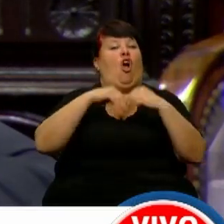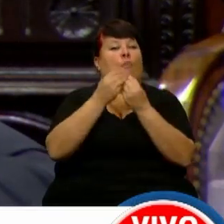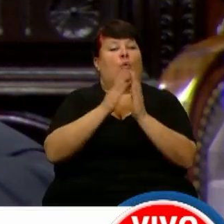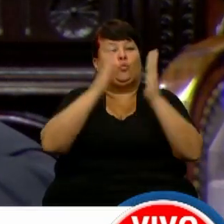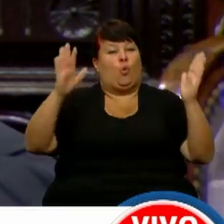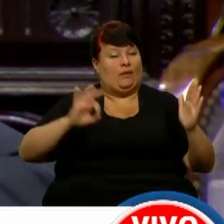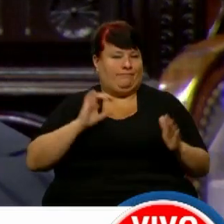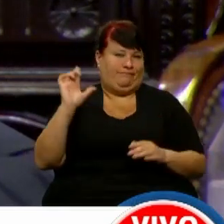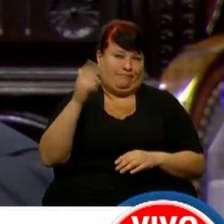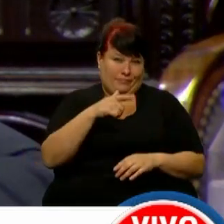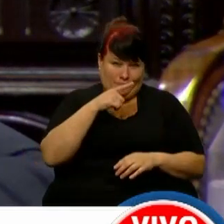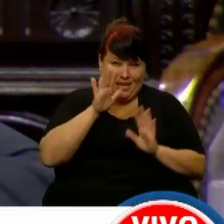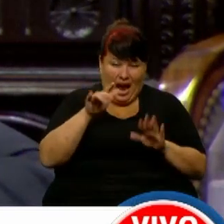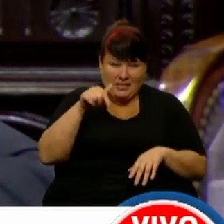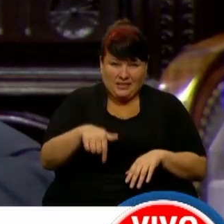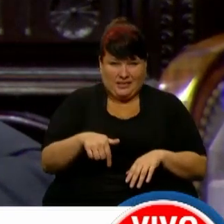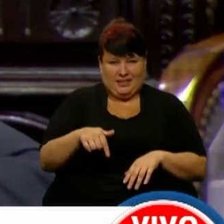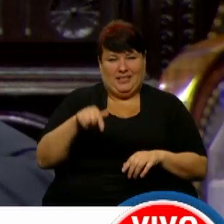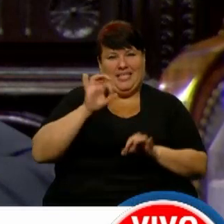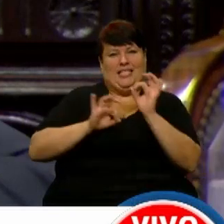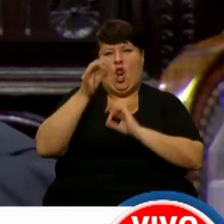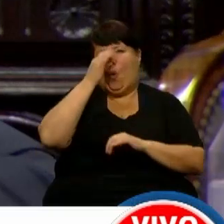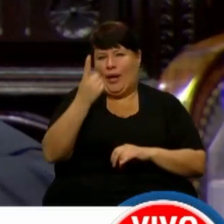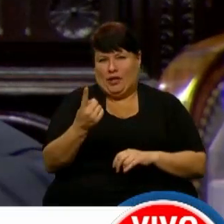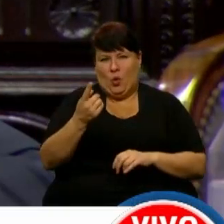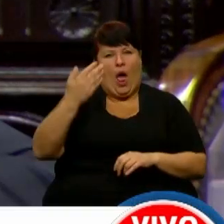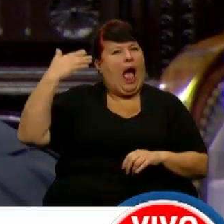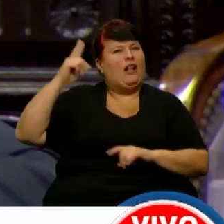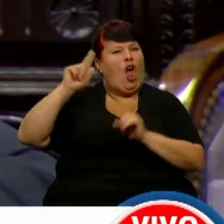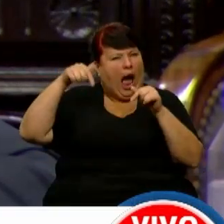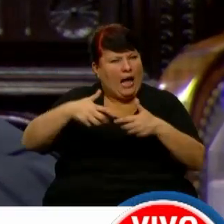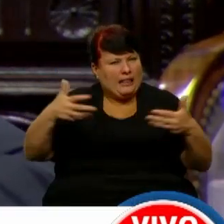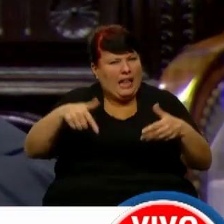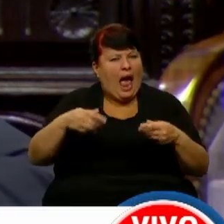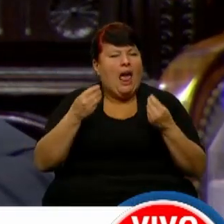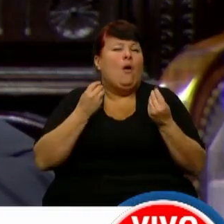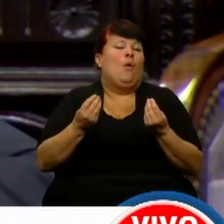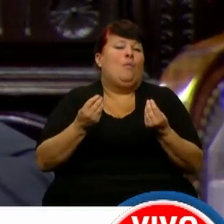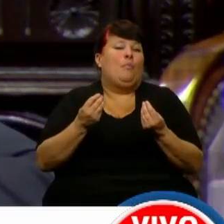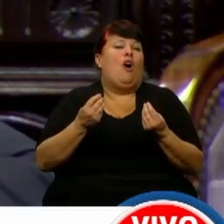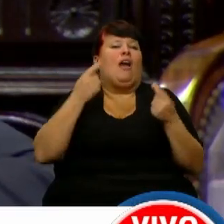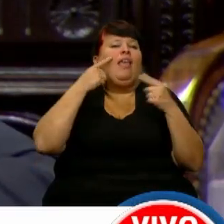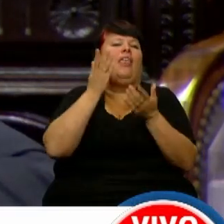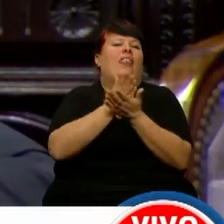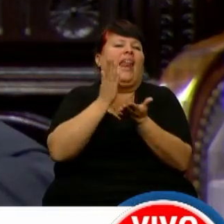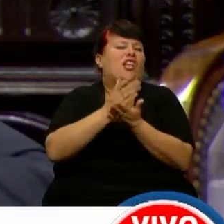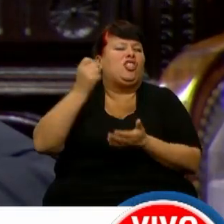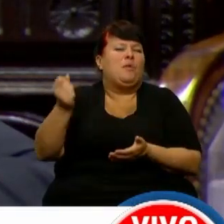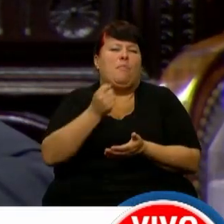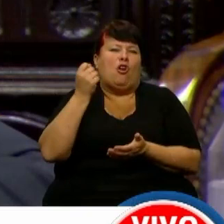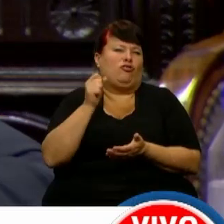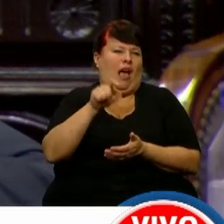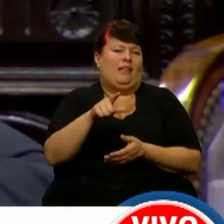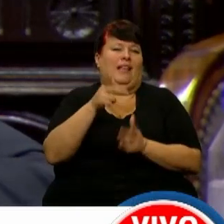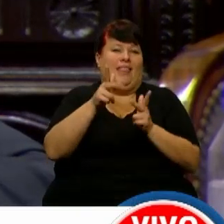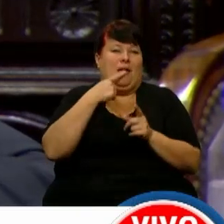parece mentira que esto ocurra ya en el siglo XXI y no haya ocurrido antes, porque tiene que ver con derechos esenciales,